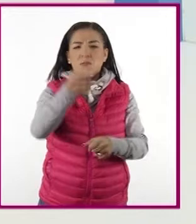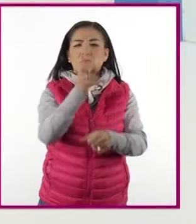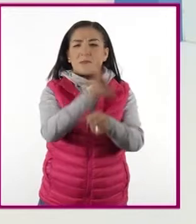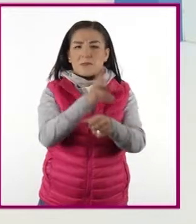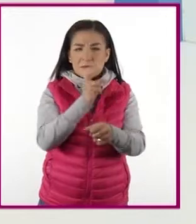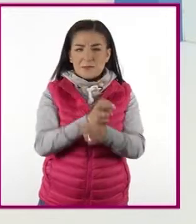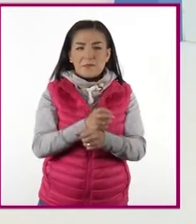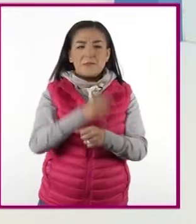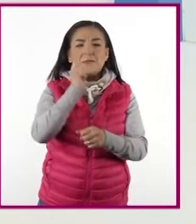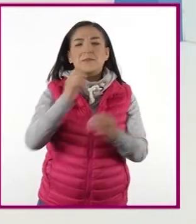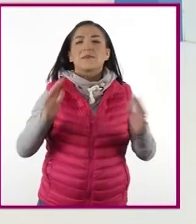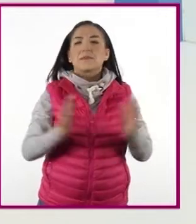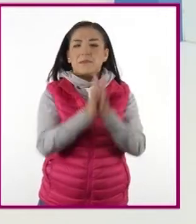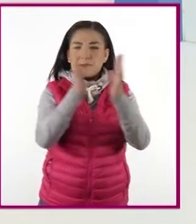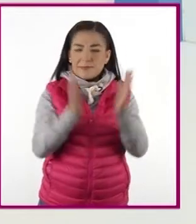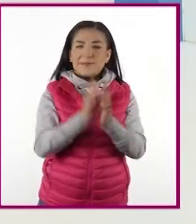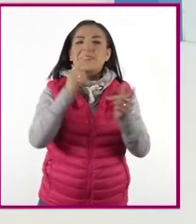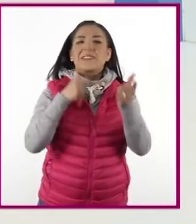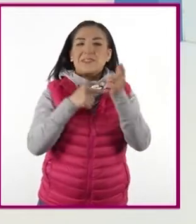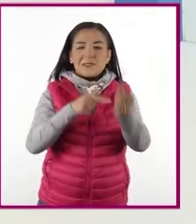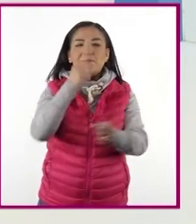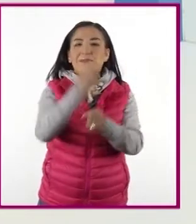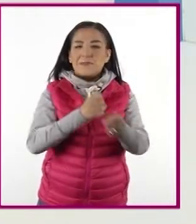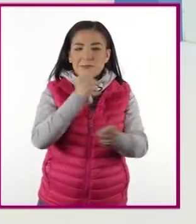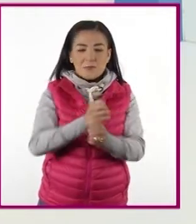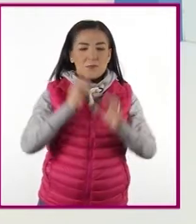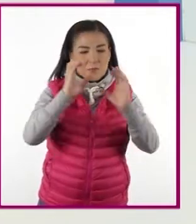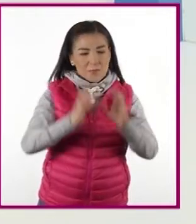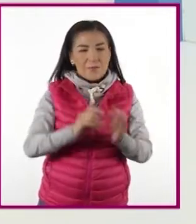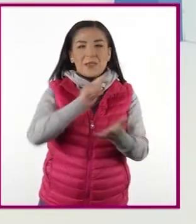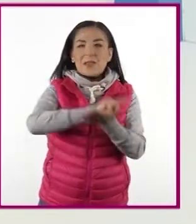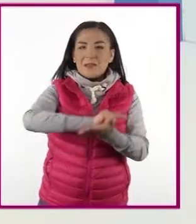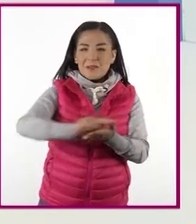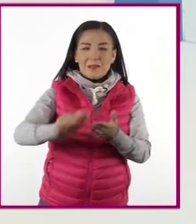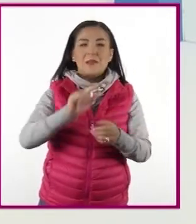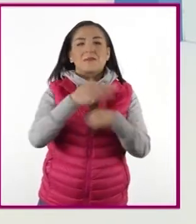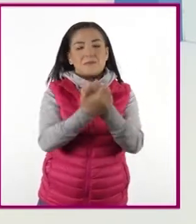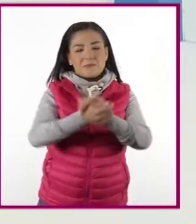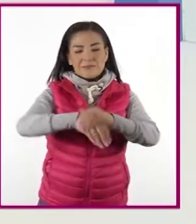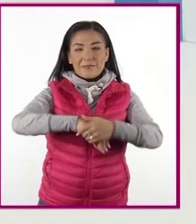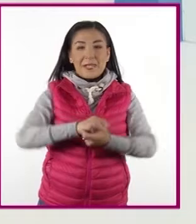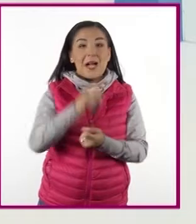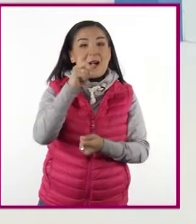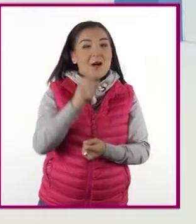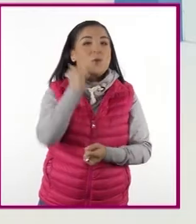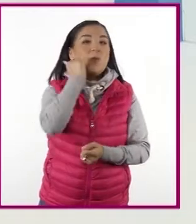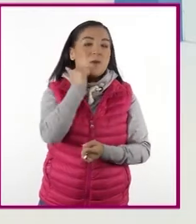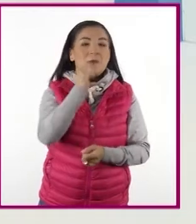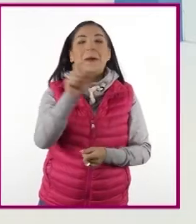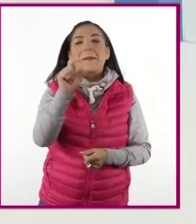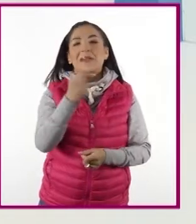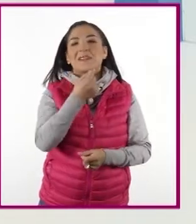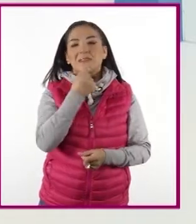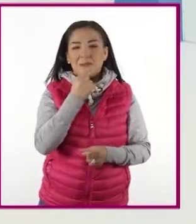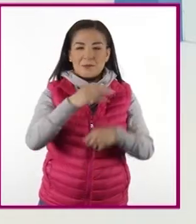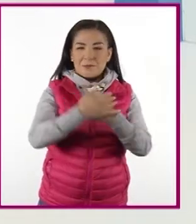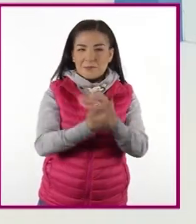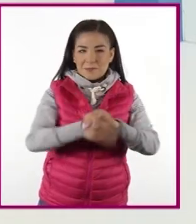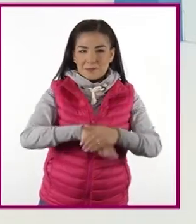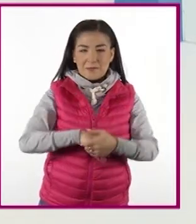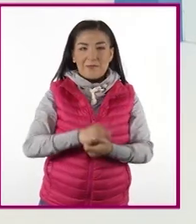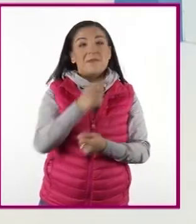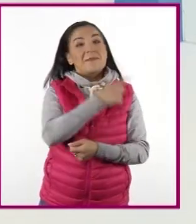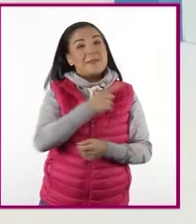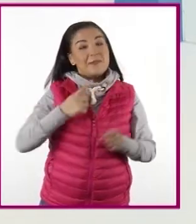sigamos practicando las medidas de prevención. El lavado de manos con agua y jabón por lo menos durante 20 segundos. Mantener la